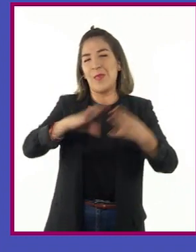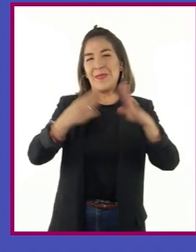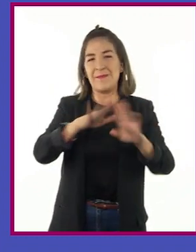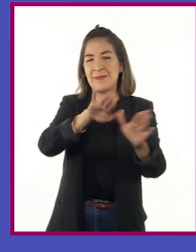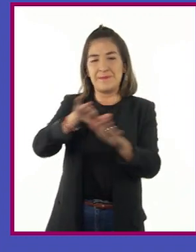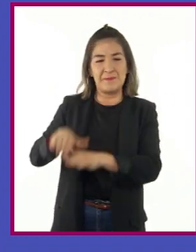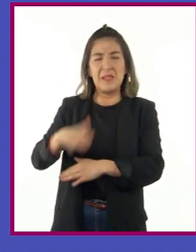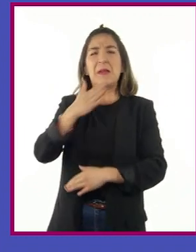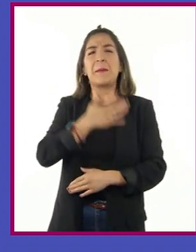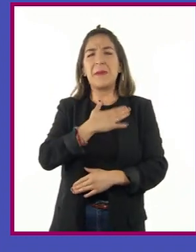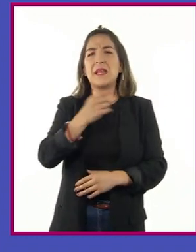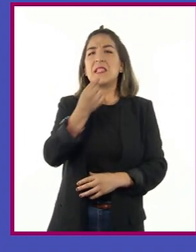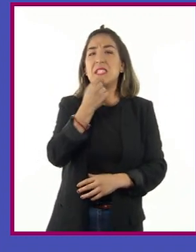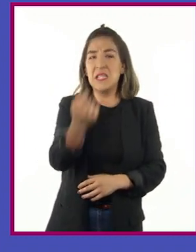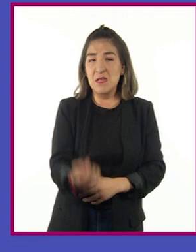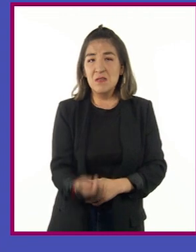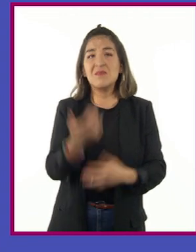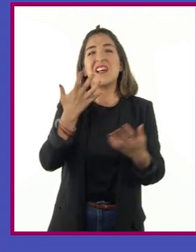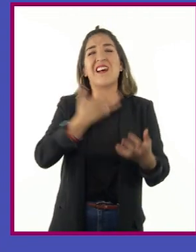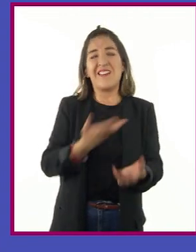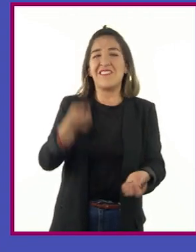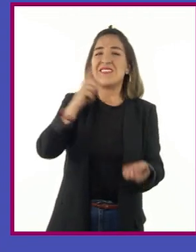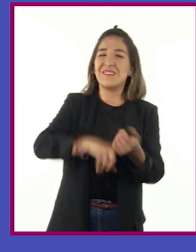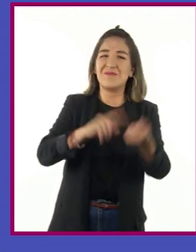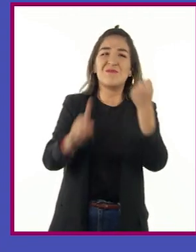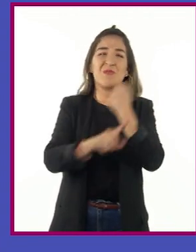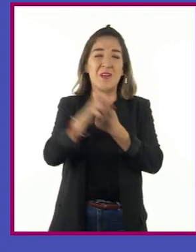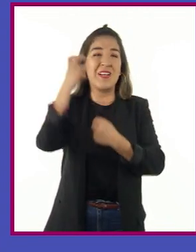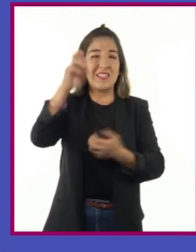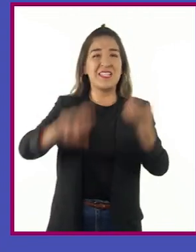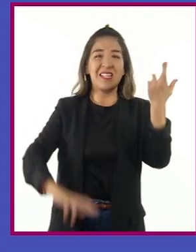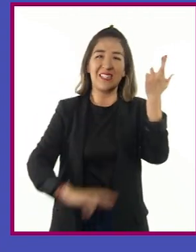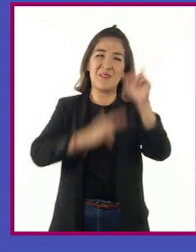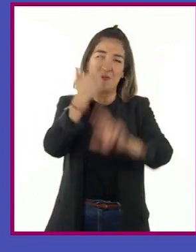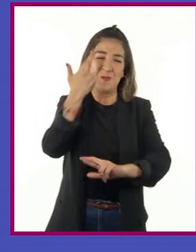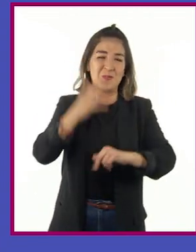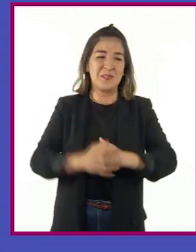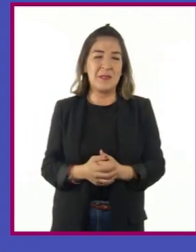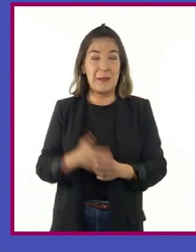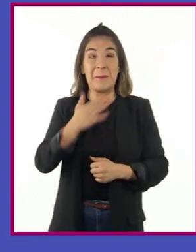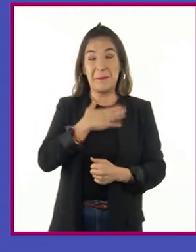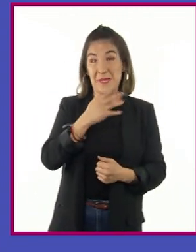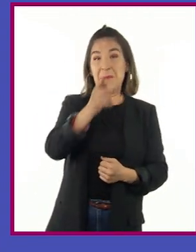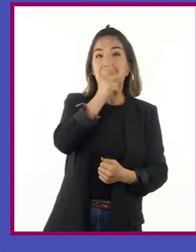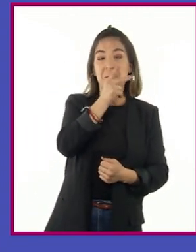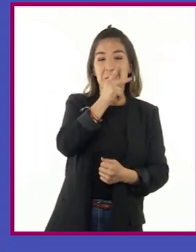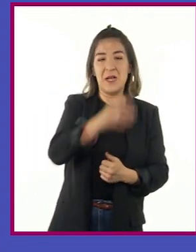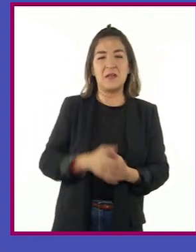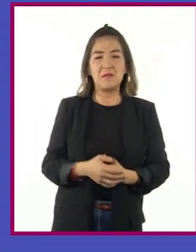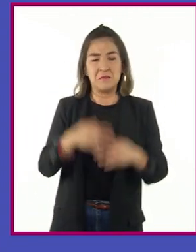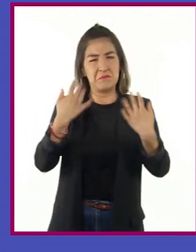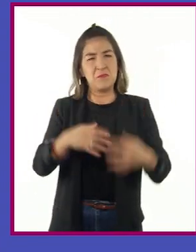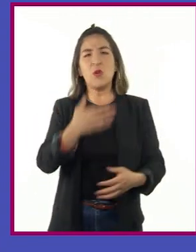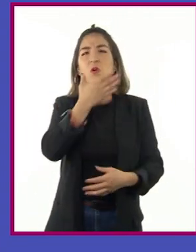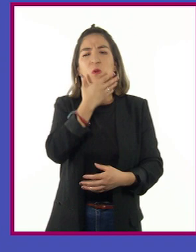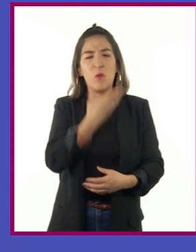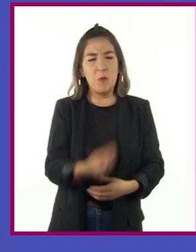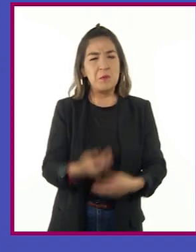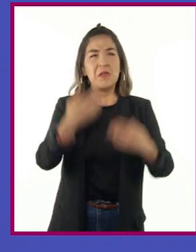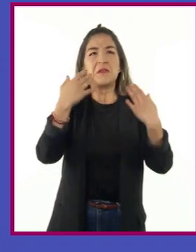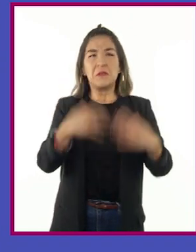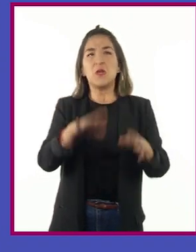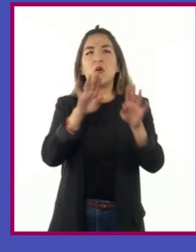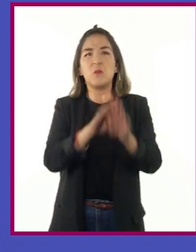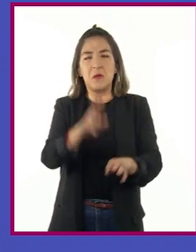infancia transcurrió en medio del caos provinciano de la Revolución Cristera. Mi padre, un hombre que siempre sabe